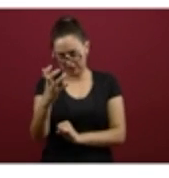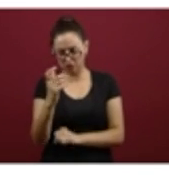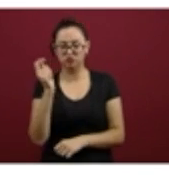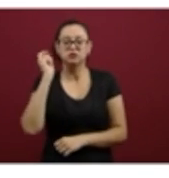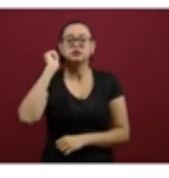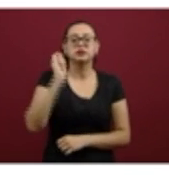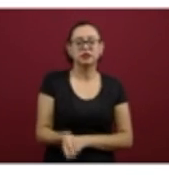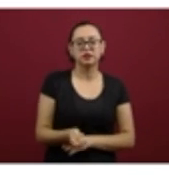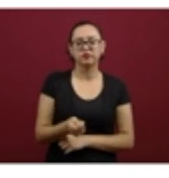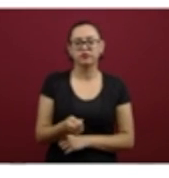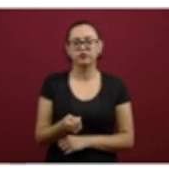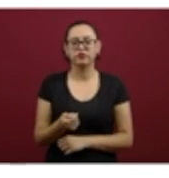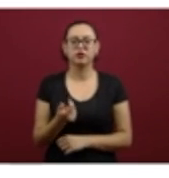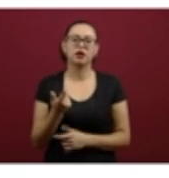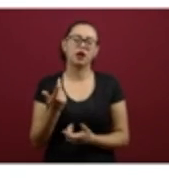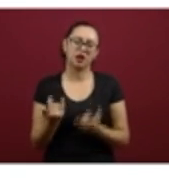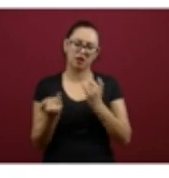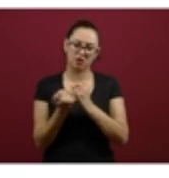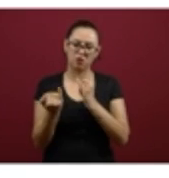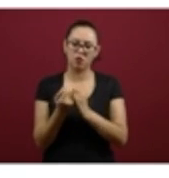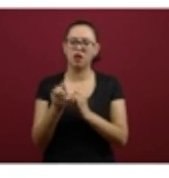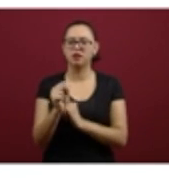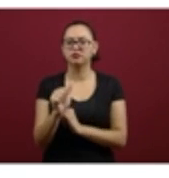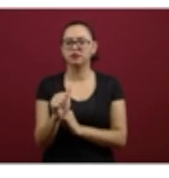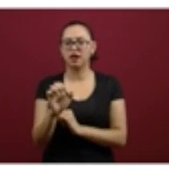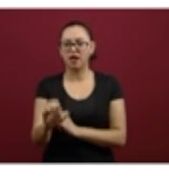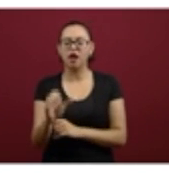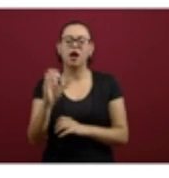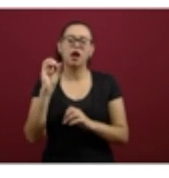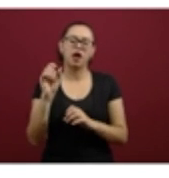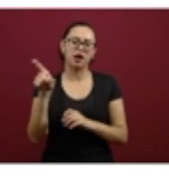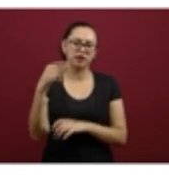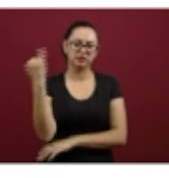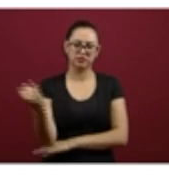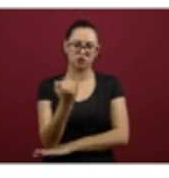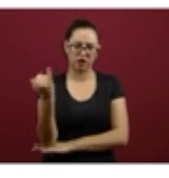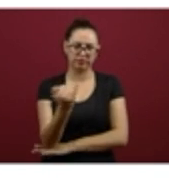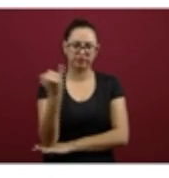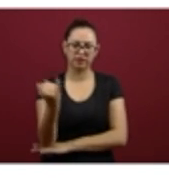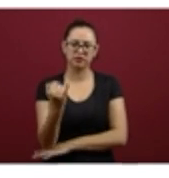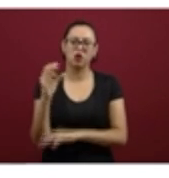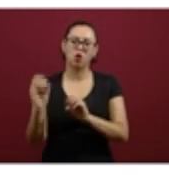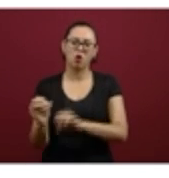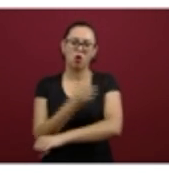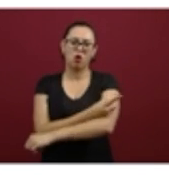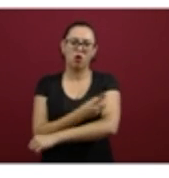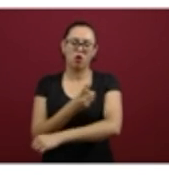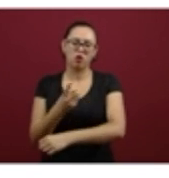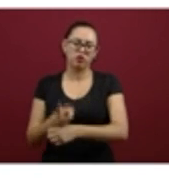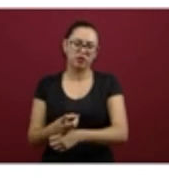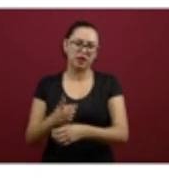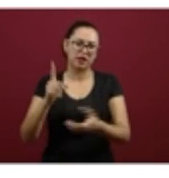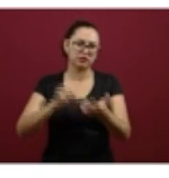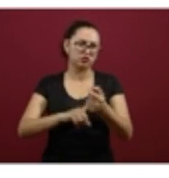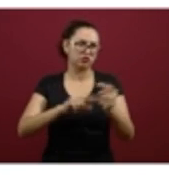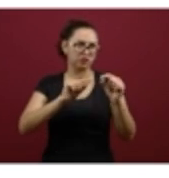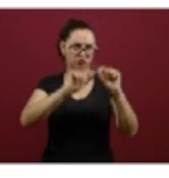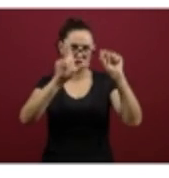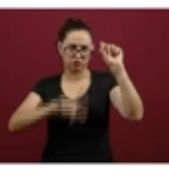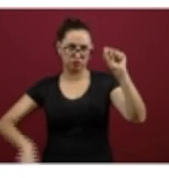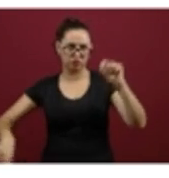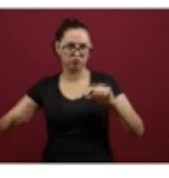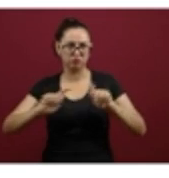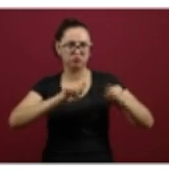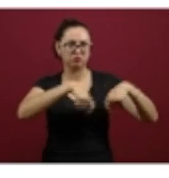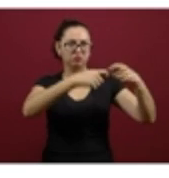ya sea nuestro centro de atención del SAE que está en Insurgentes o alguna de las delegaciones regionales en el interior del país. Una